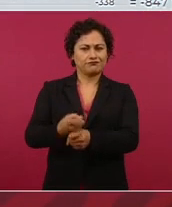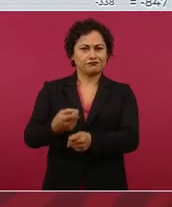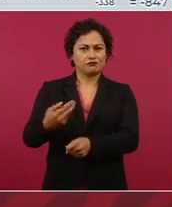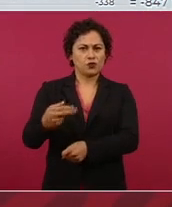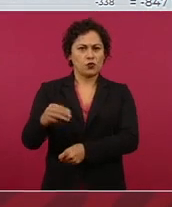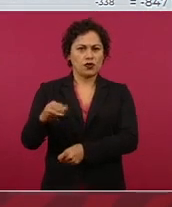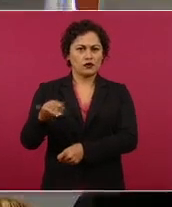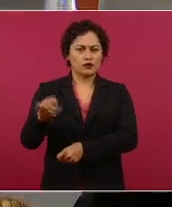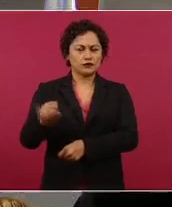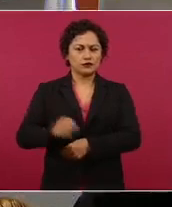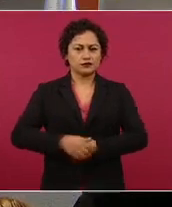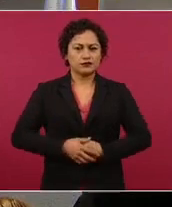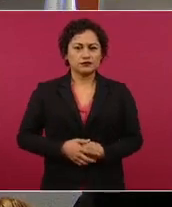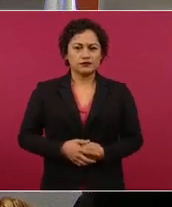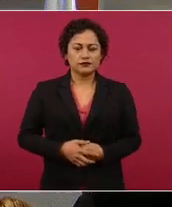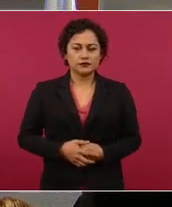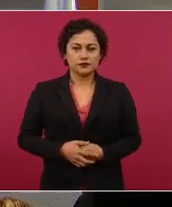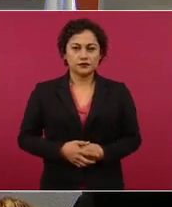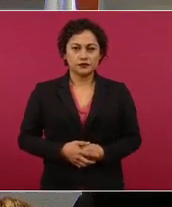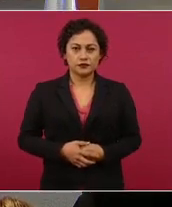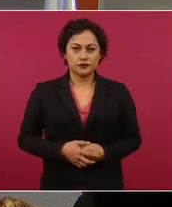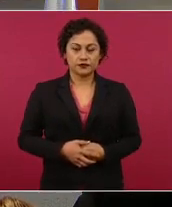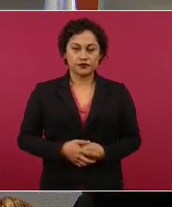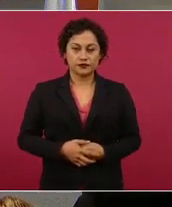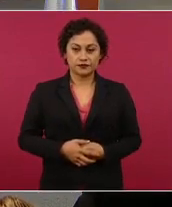sí, pero